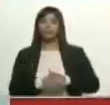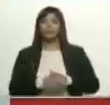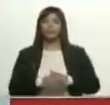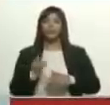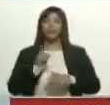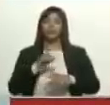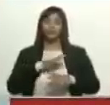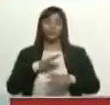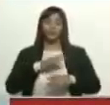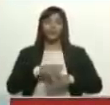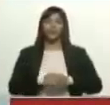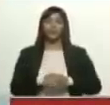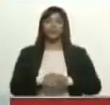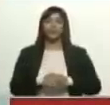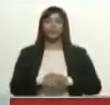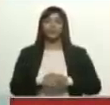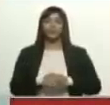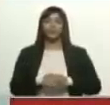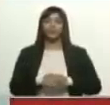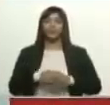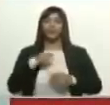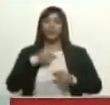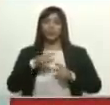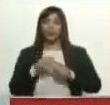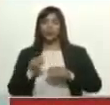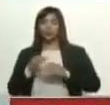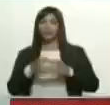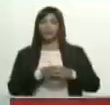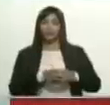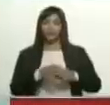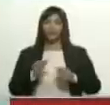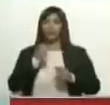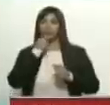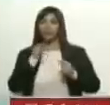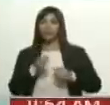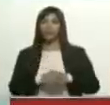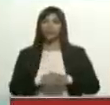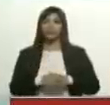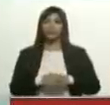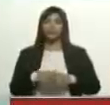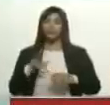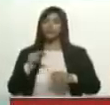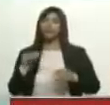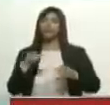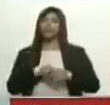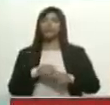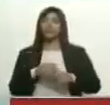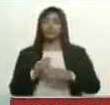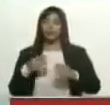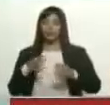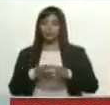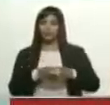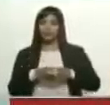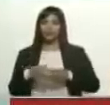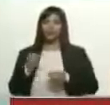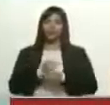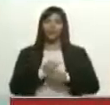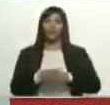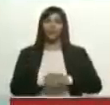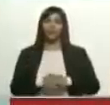como miembros de un sindicato, no como miembros de un colectivo de